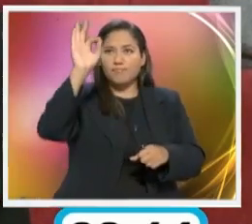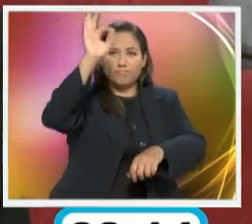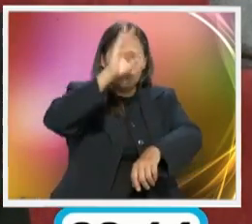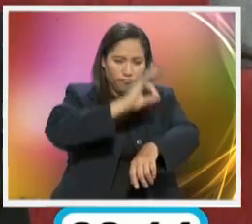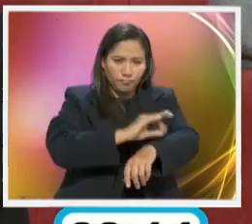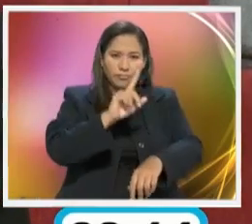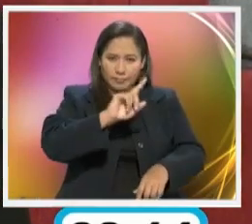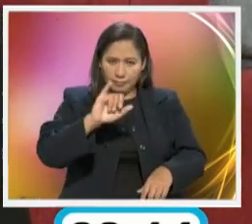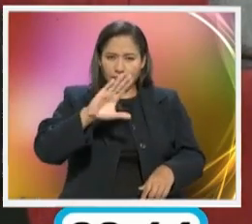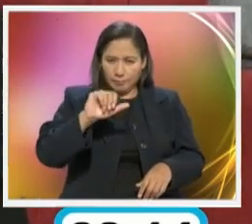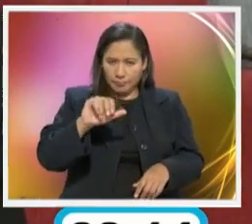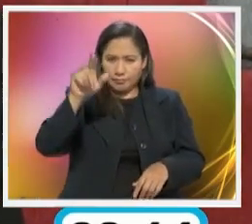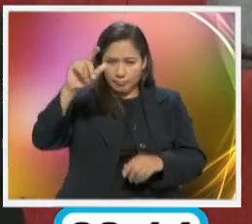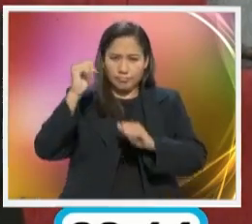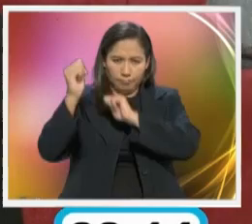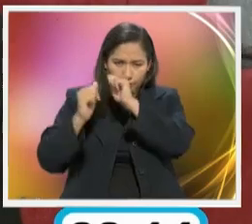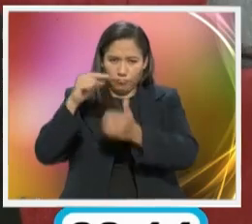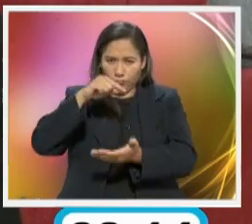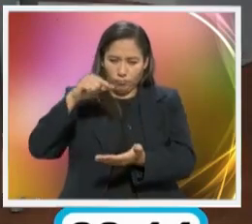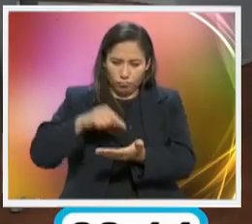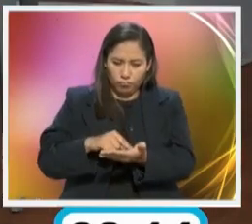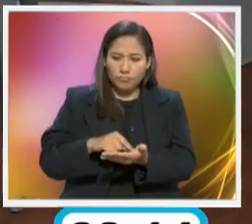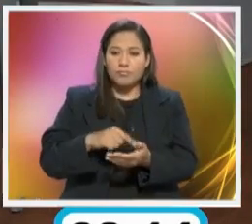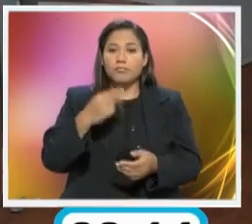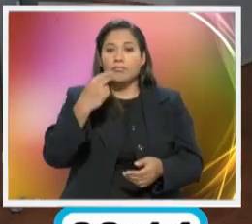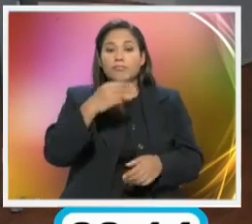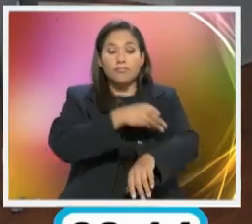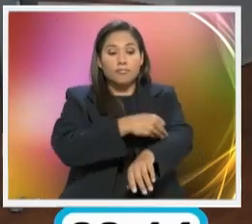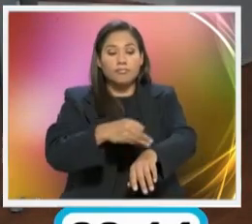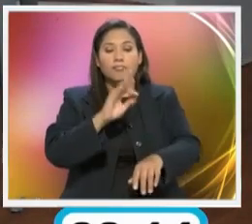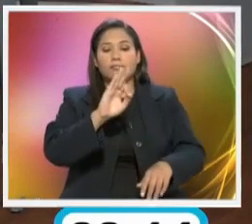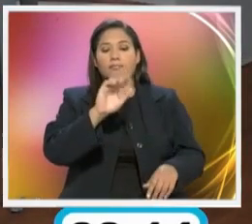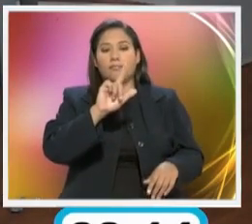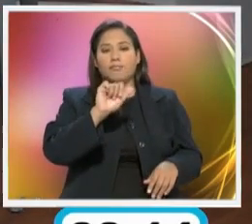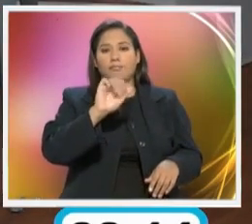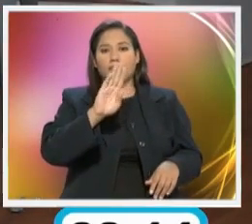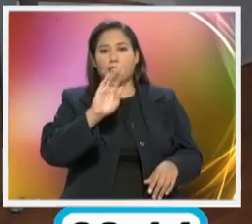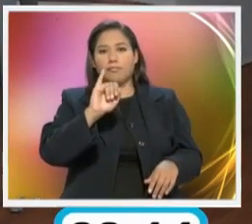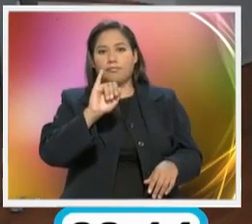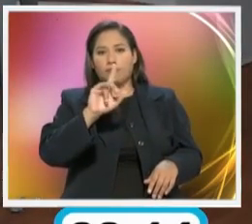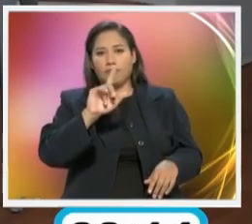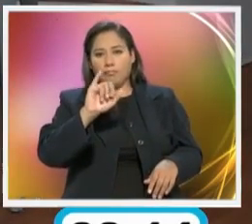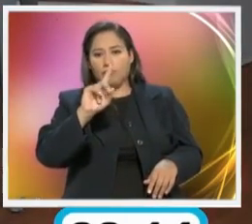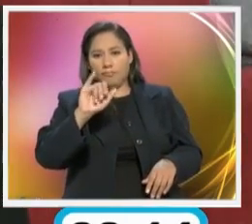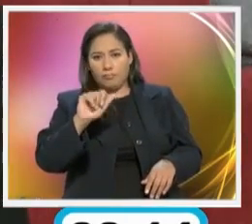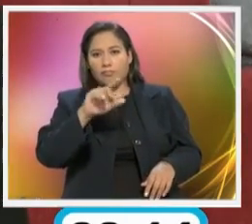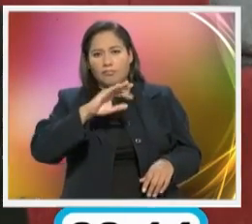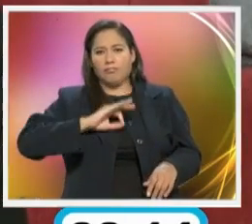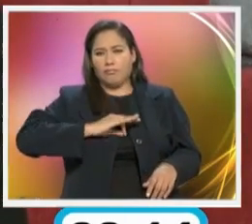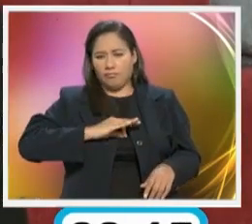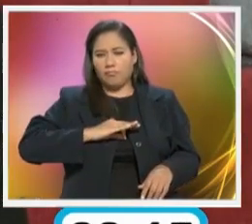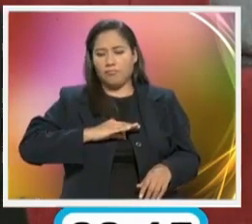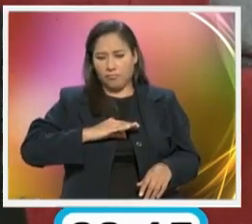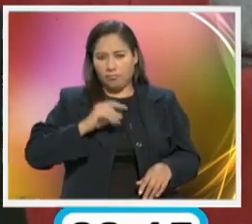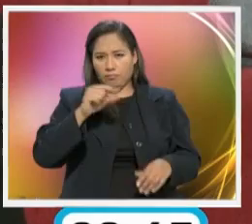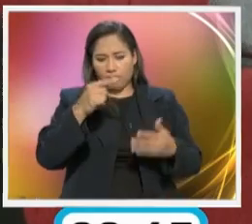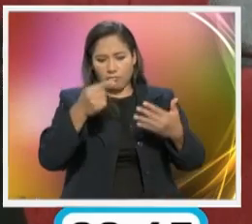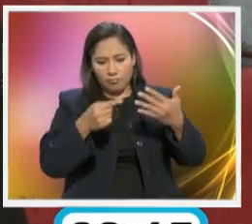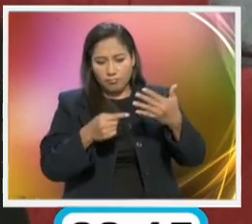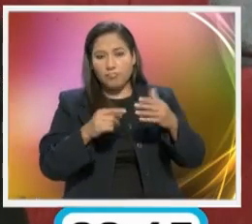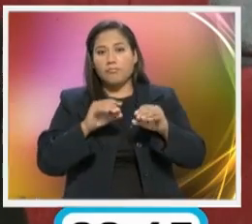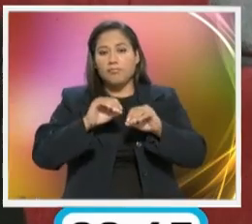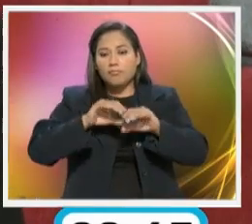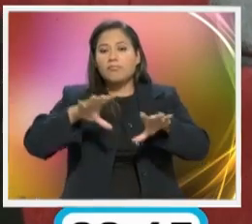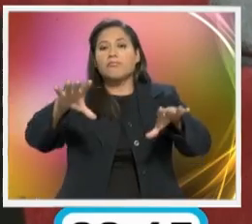de una familia, se llama Flavividia, viene de ese tipo de familia de virus, y que es